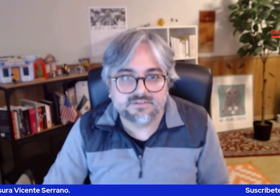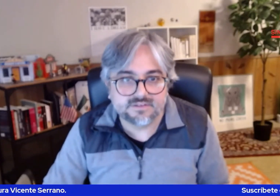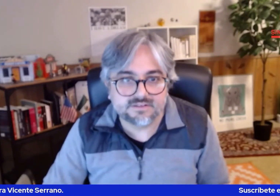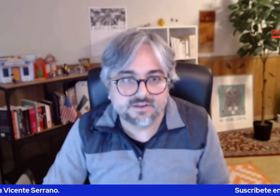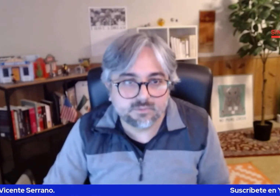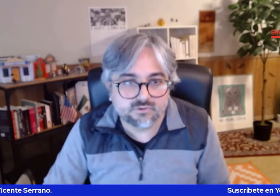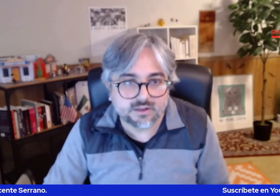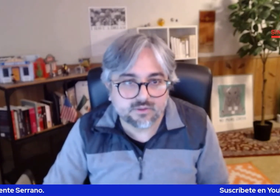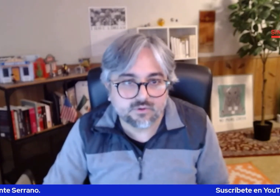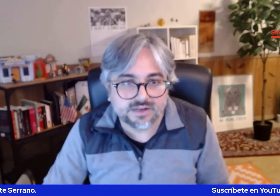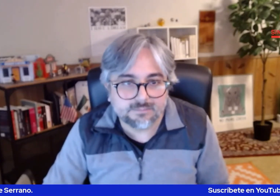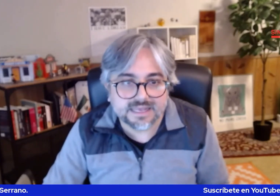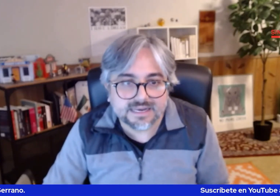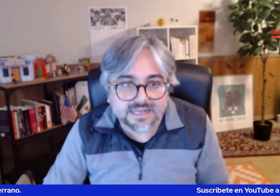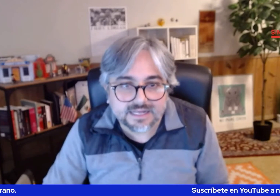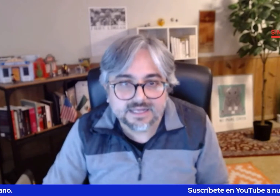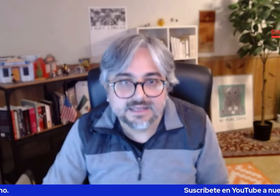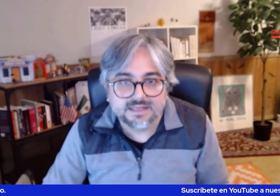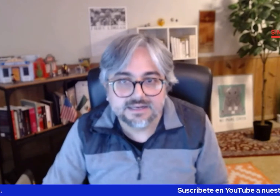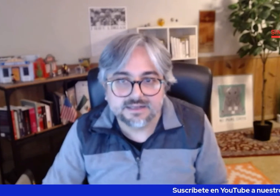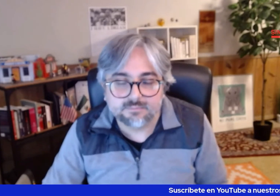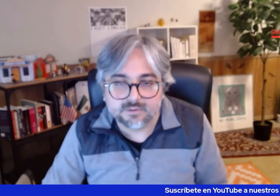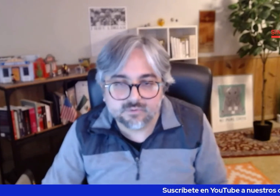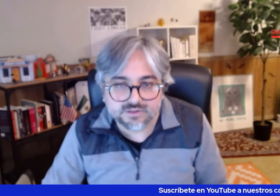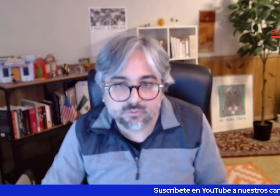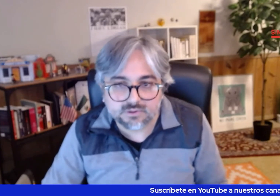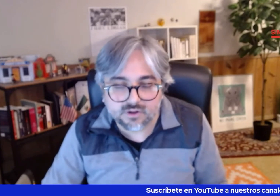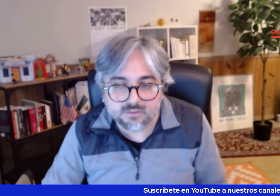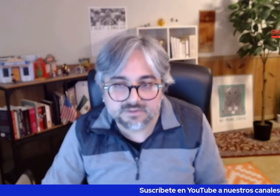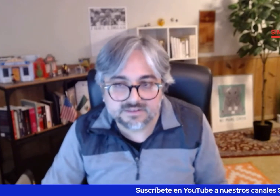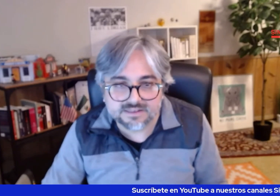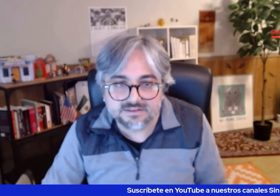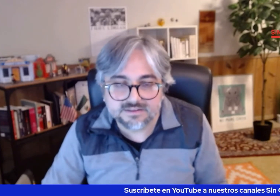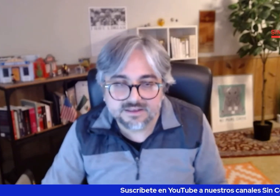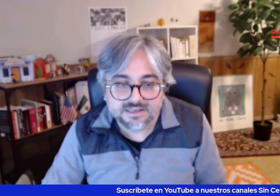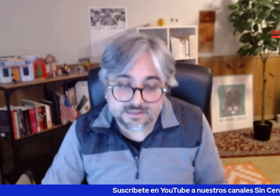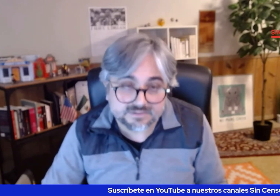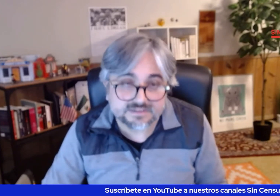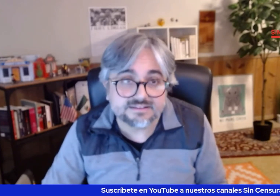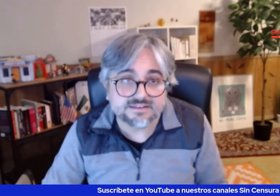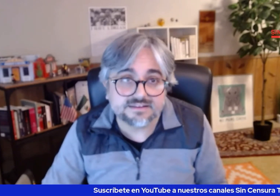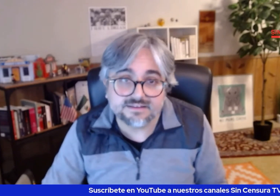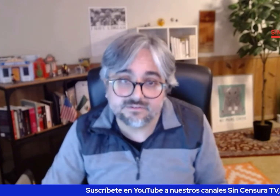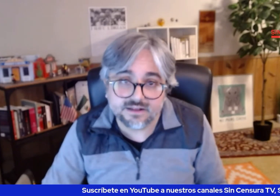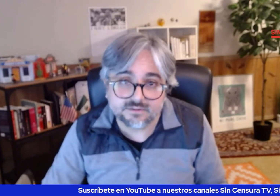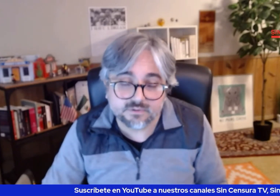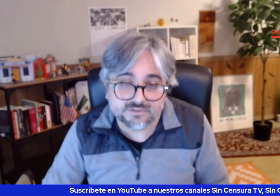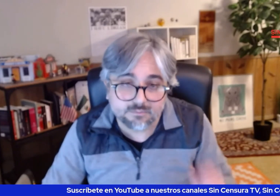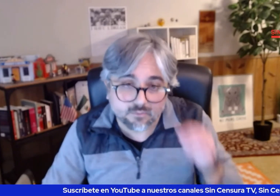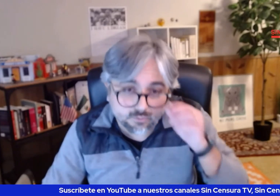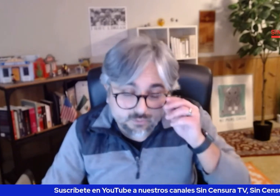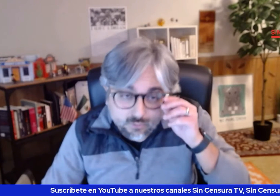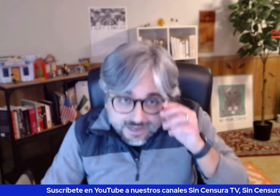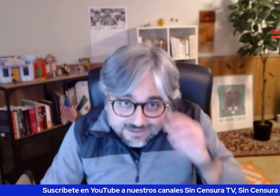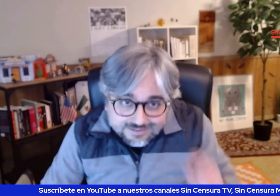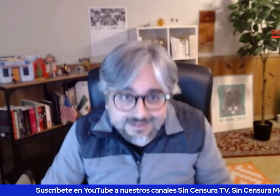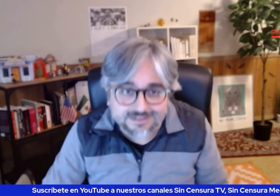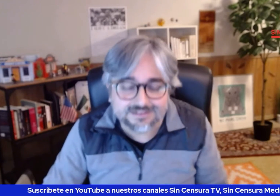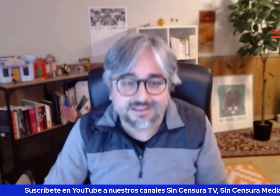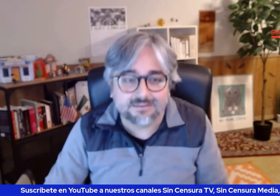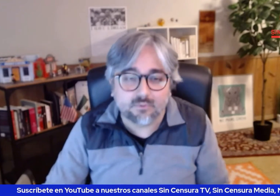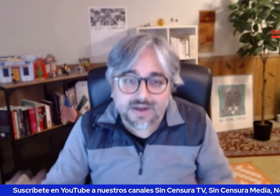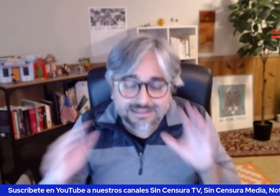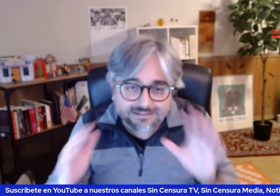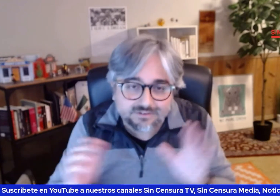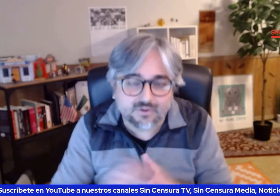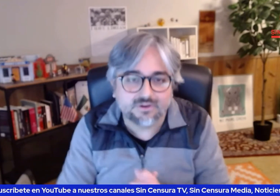al presidente López Obrador hoy en la mañanera, le pregunta su opinión al presidente y el presidente hace una respuesta muy